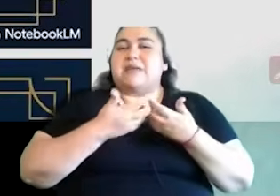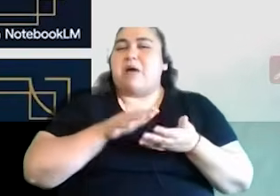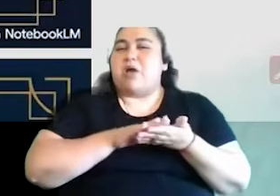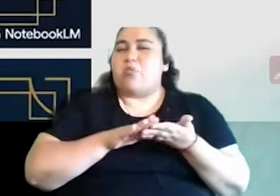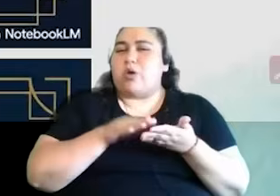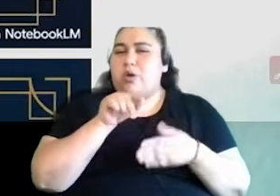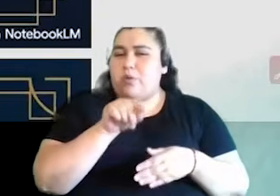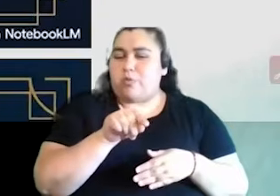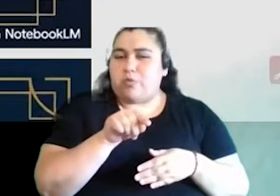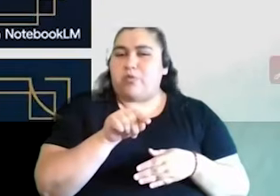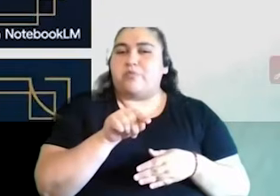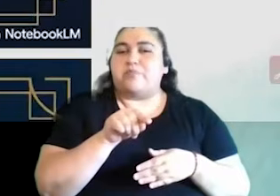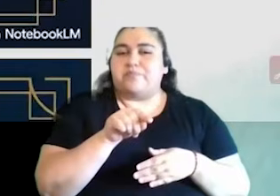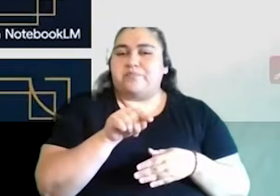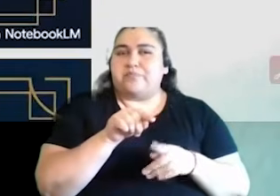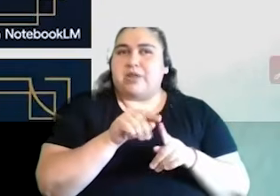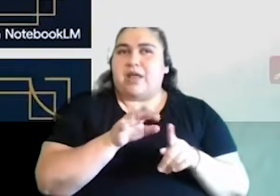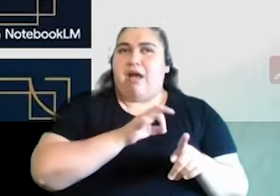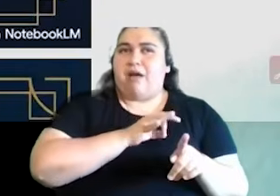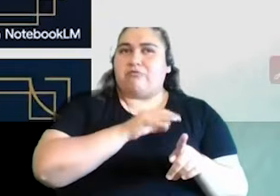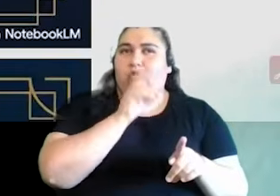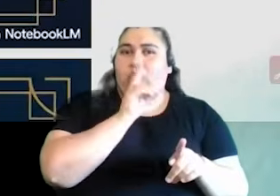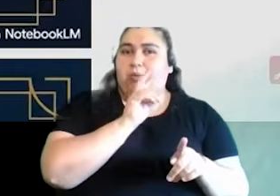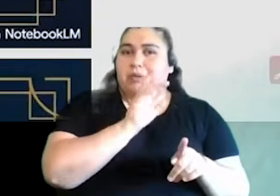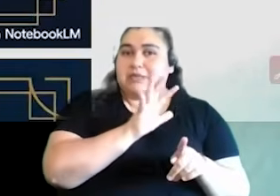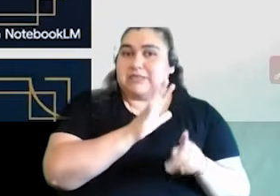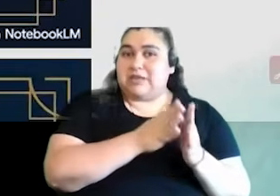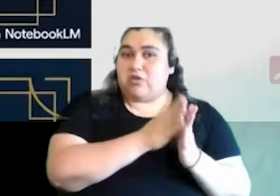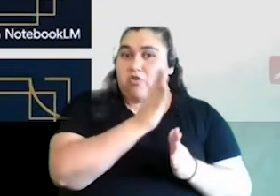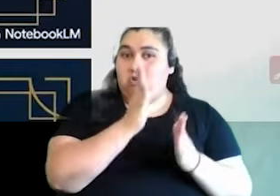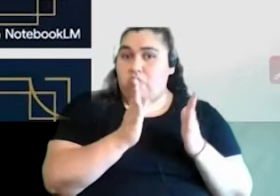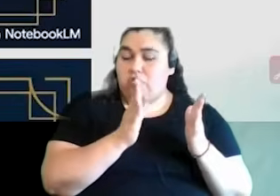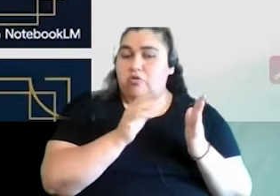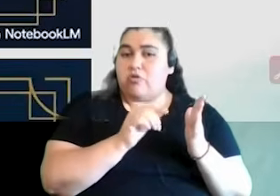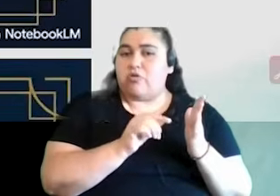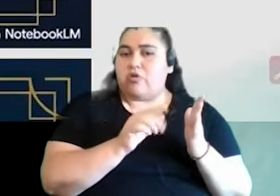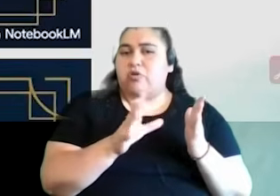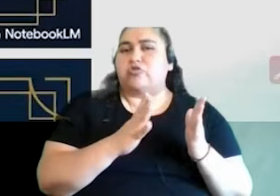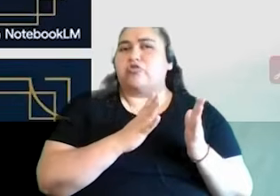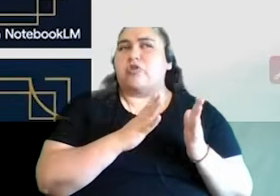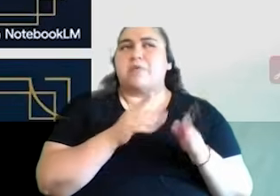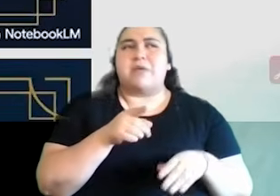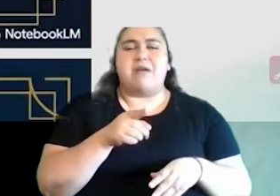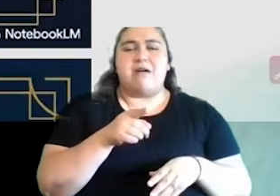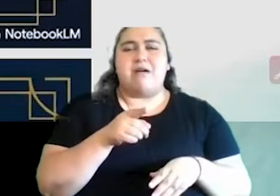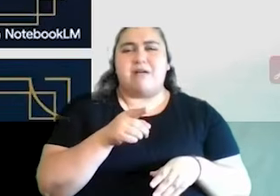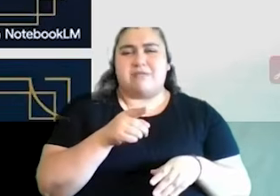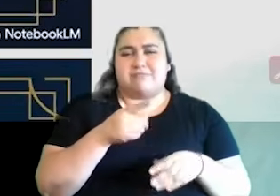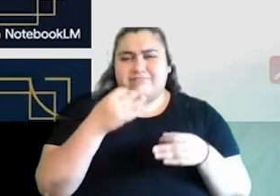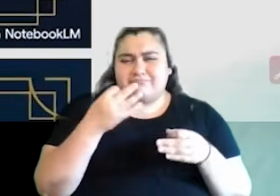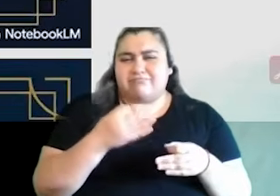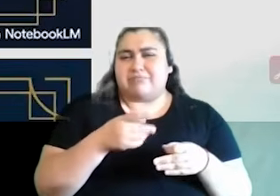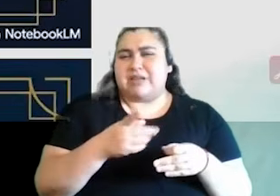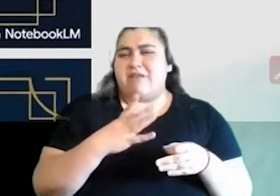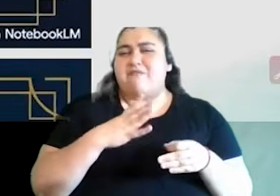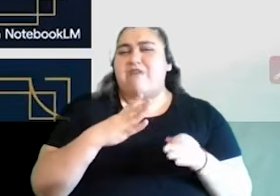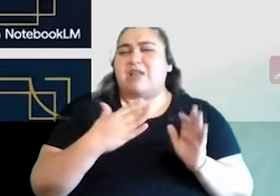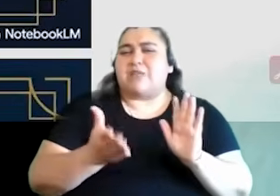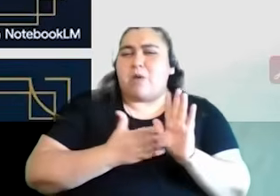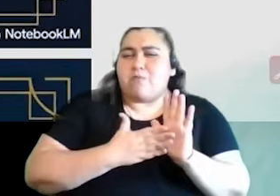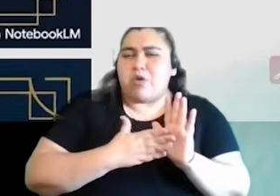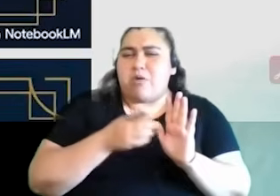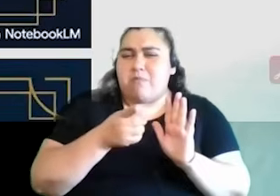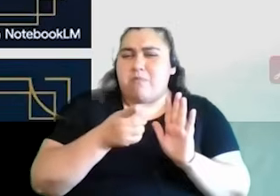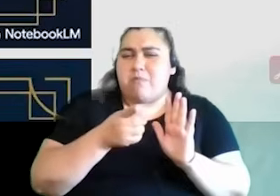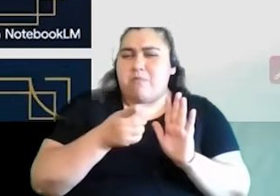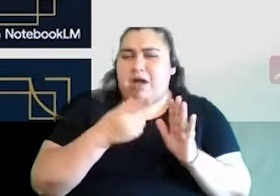fiscal 2025, todavía no tenemos oportunidad de probar el servicio, pero dado un poco